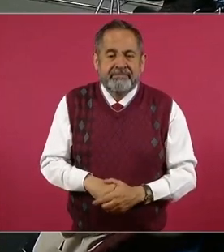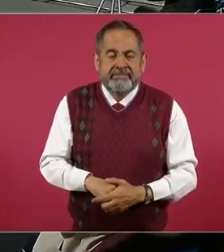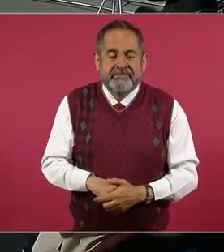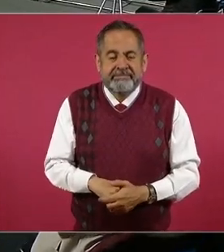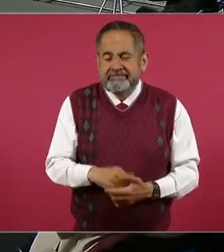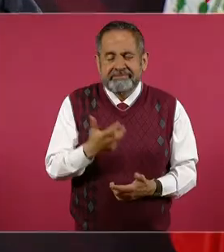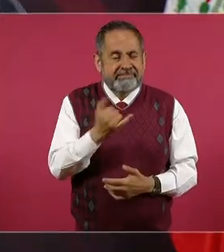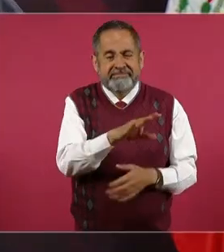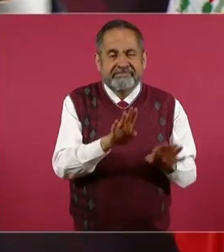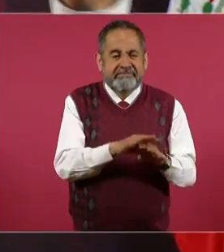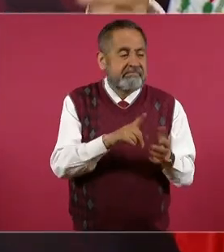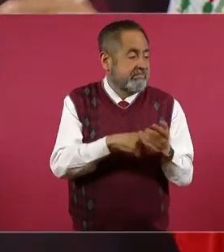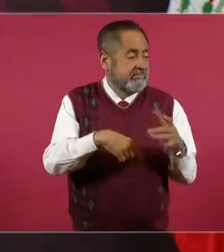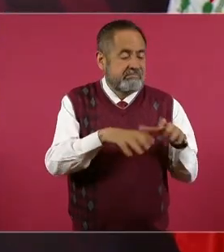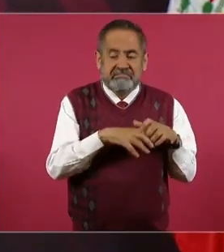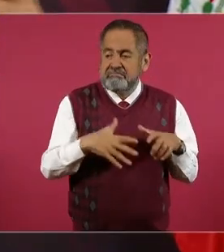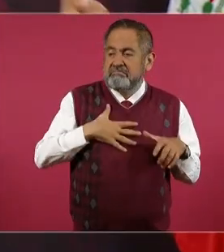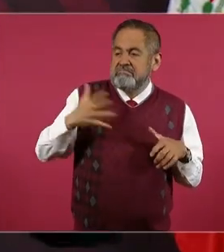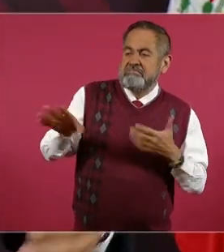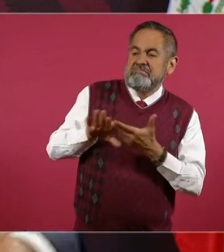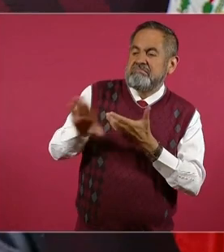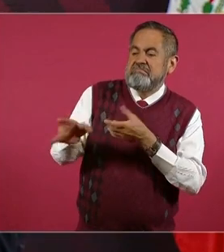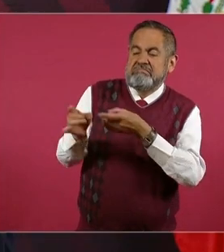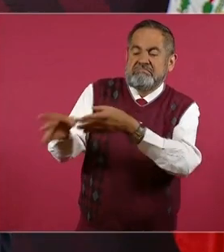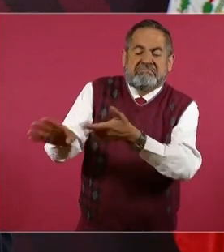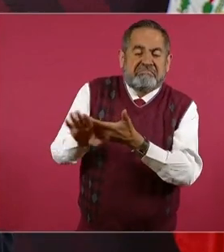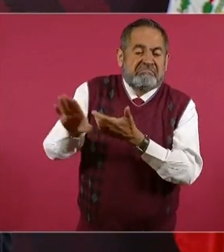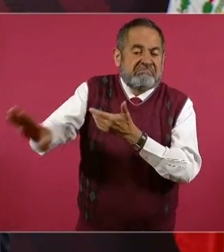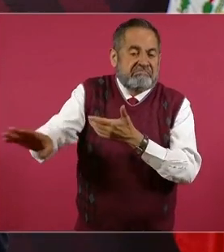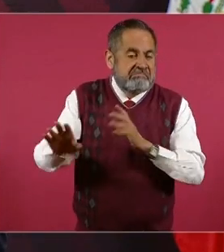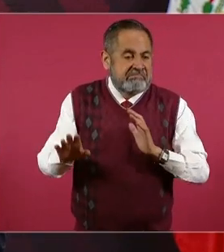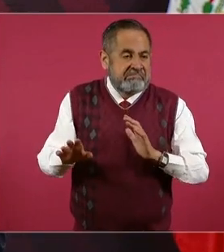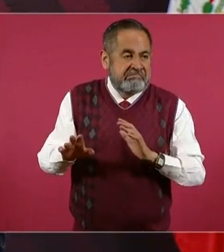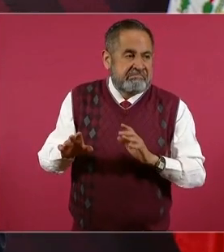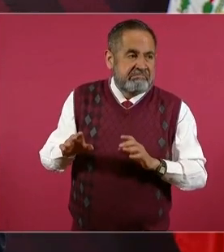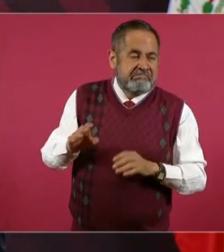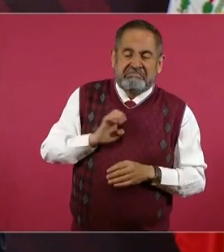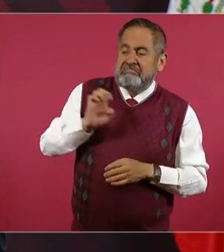o sea, un desprecio hacia el pueblo.